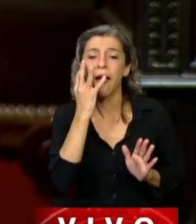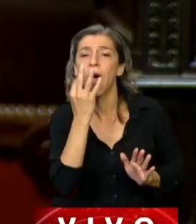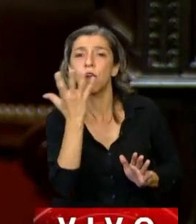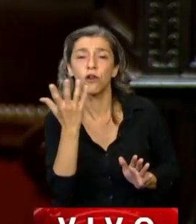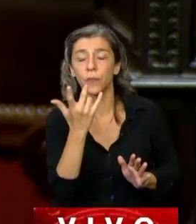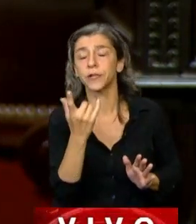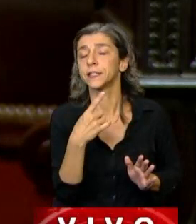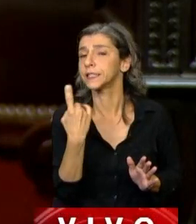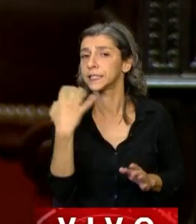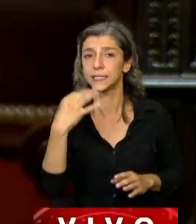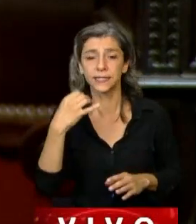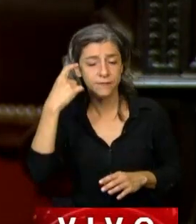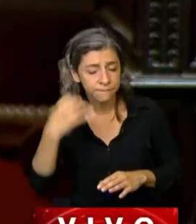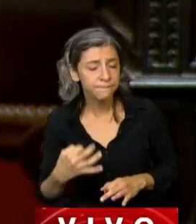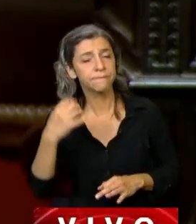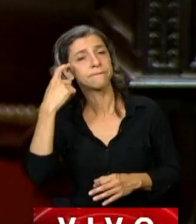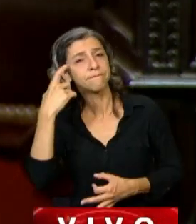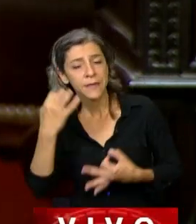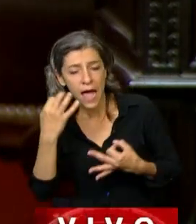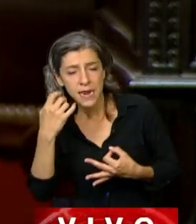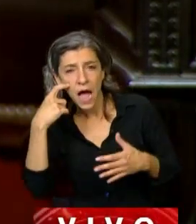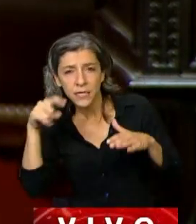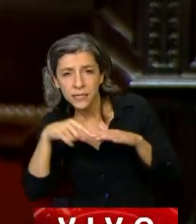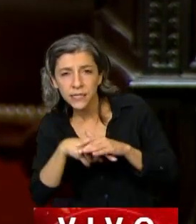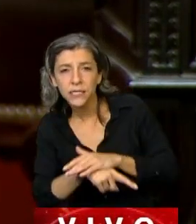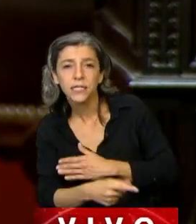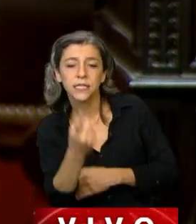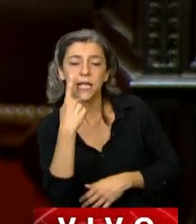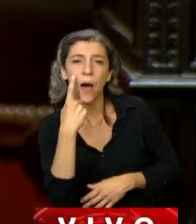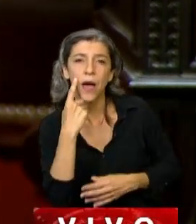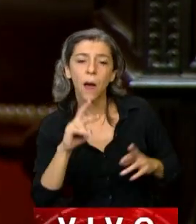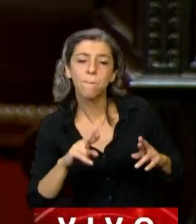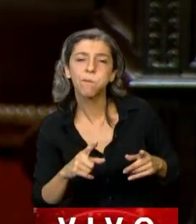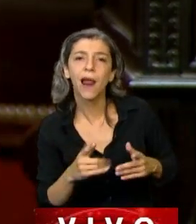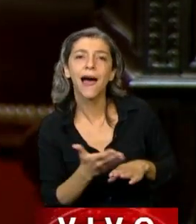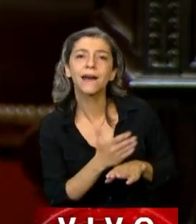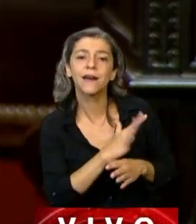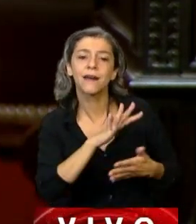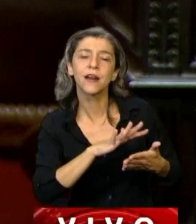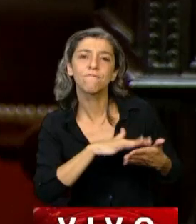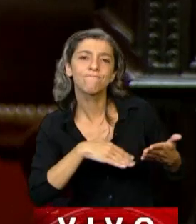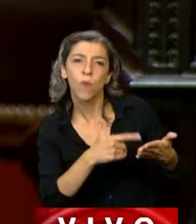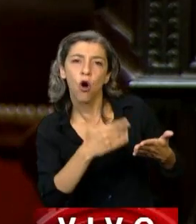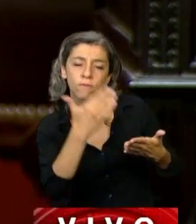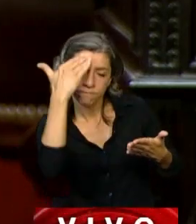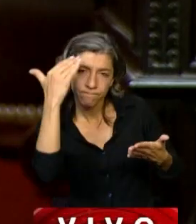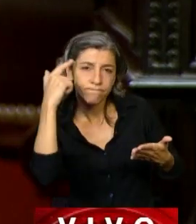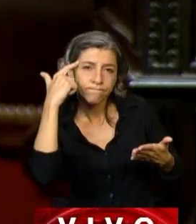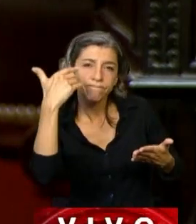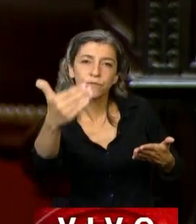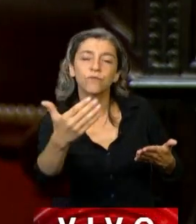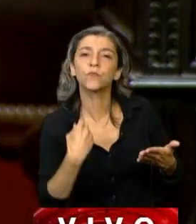capaces de analizar la relación de medio a fin que tiene que existir en las políticas que diseñamos, si no somos